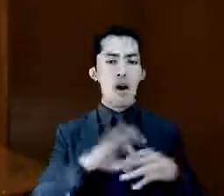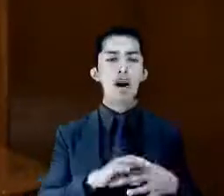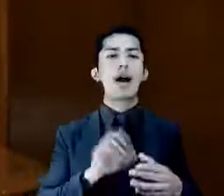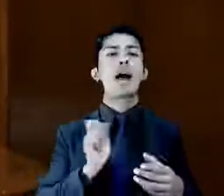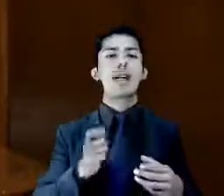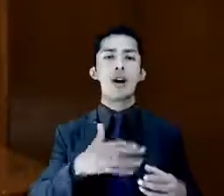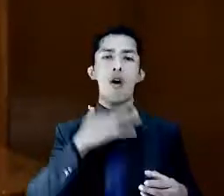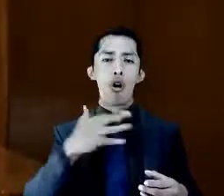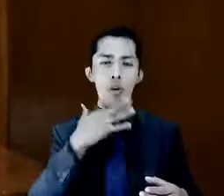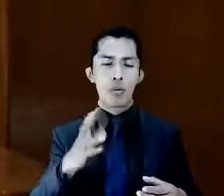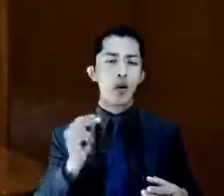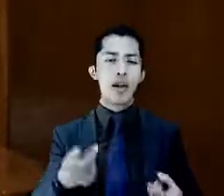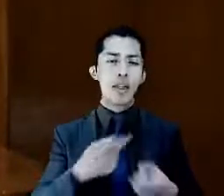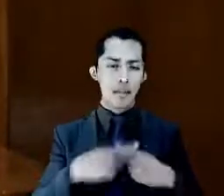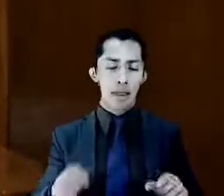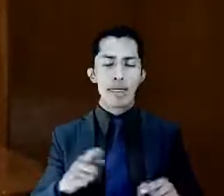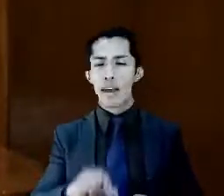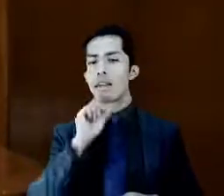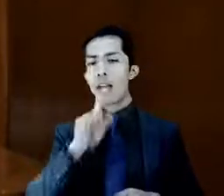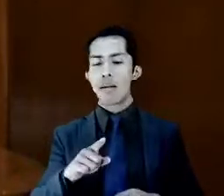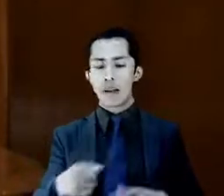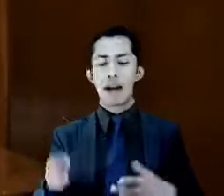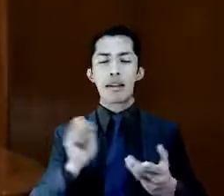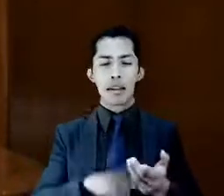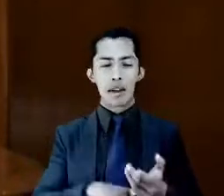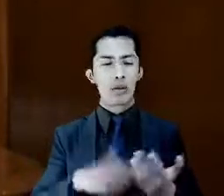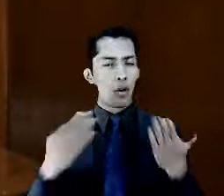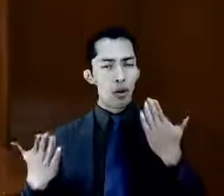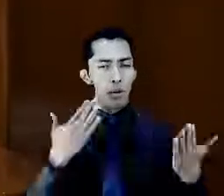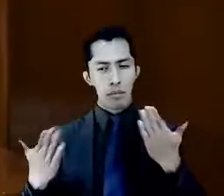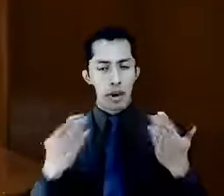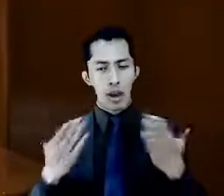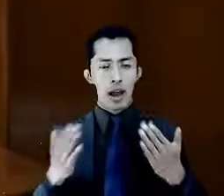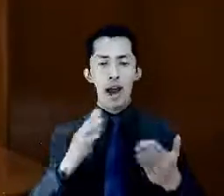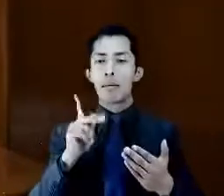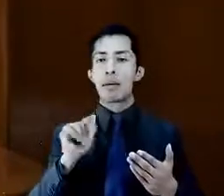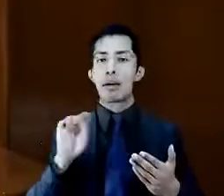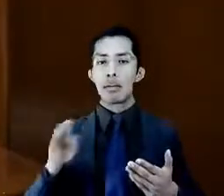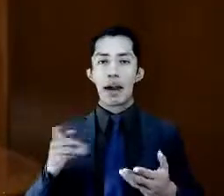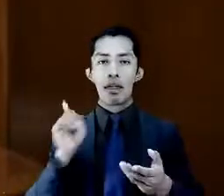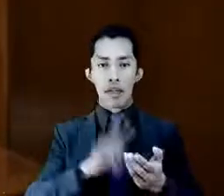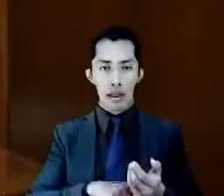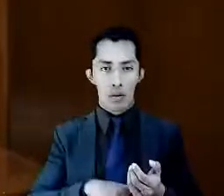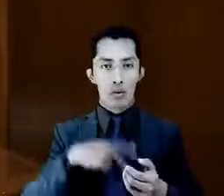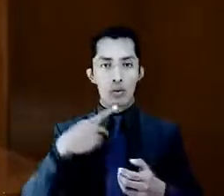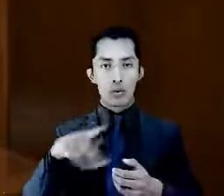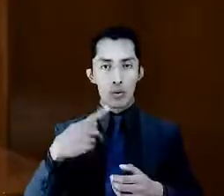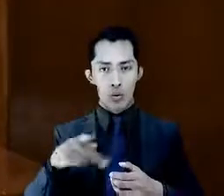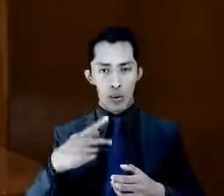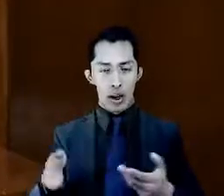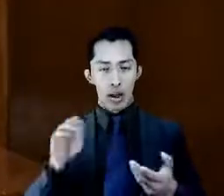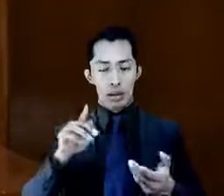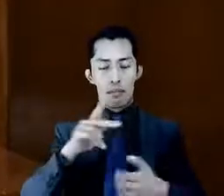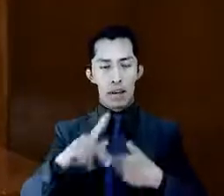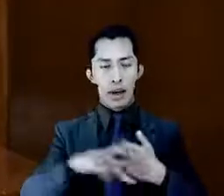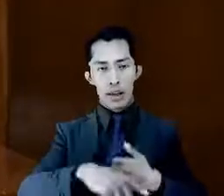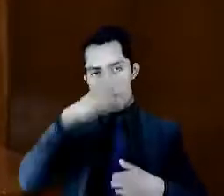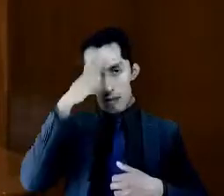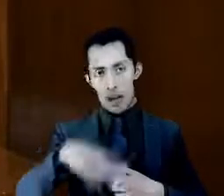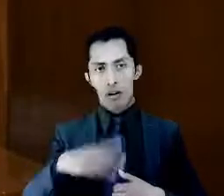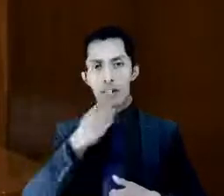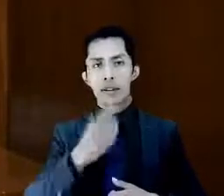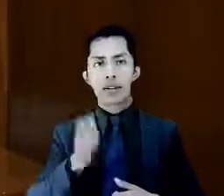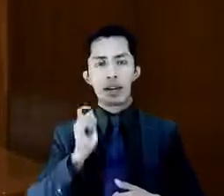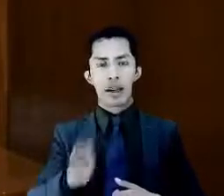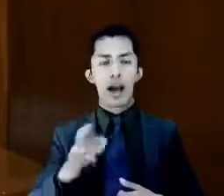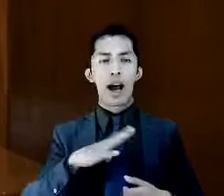de corrupción. Asimismo, la comparación en el PIB por cápita del Nacional México comparte